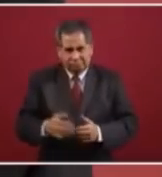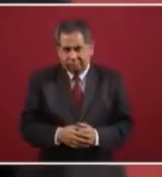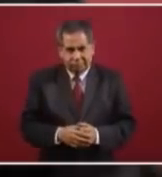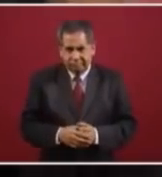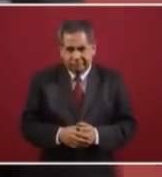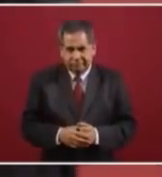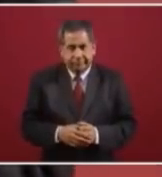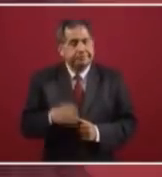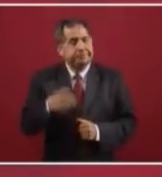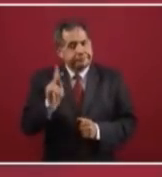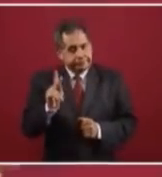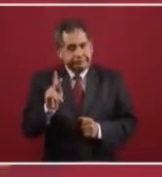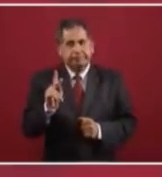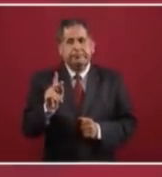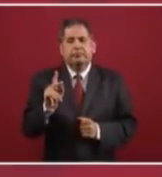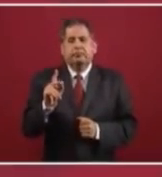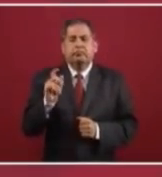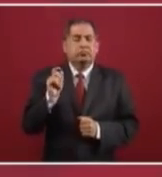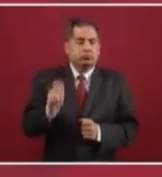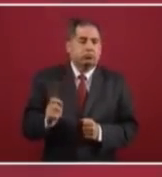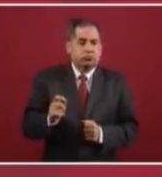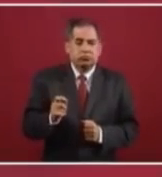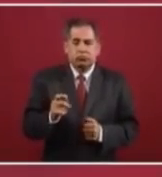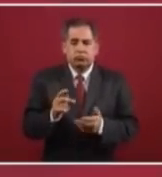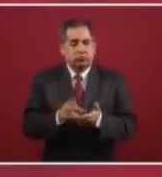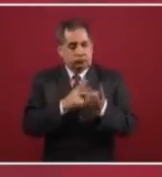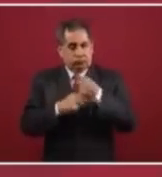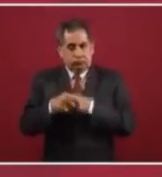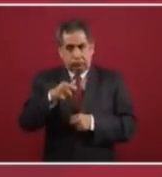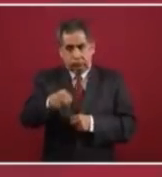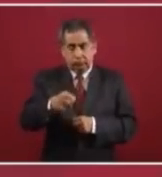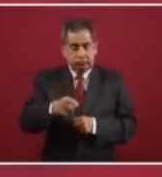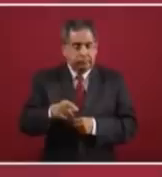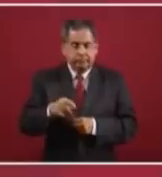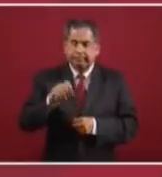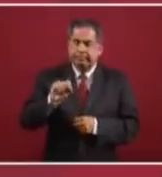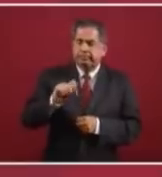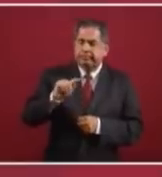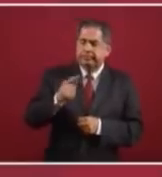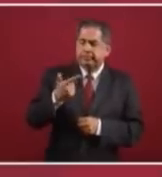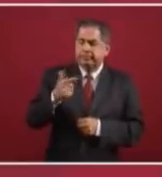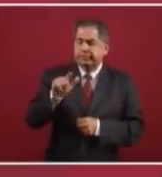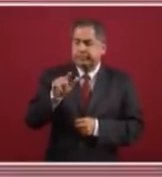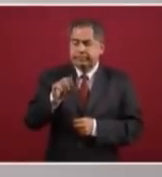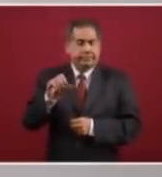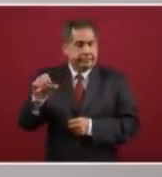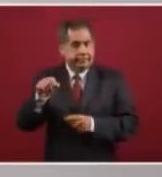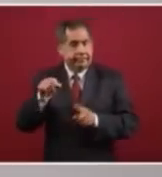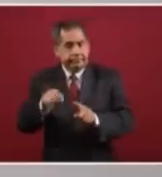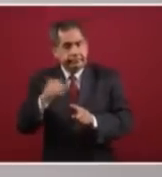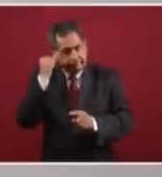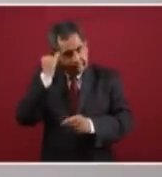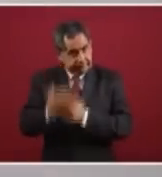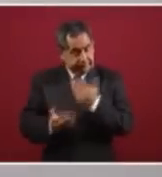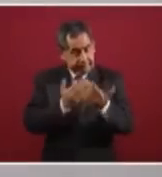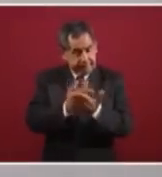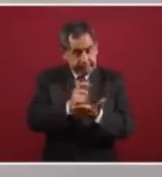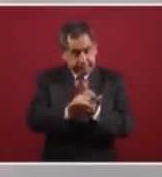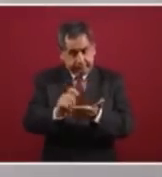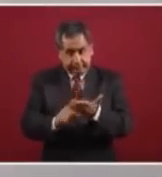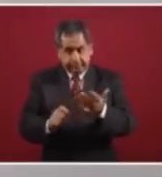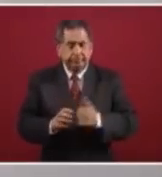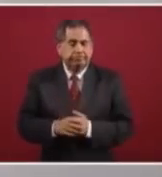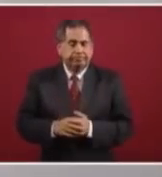Pero regresando al planteamiento de Stiglitz, yo diría,